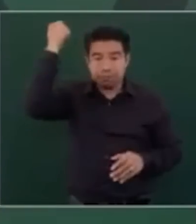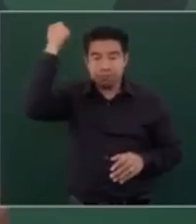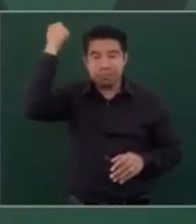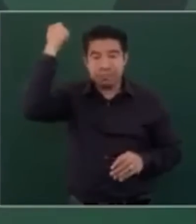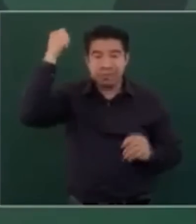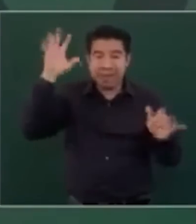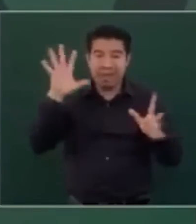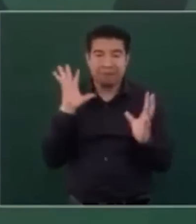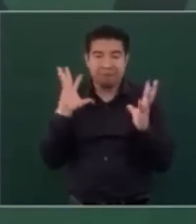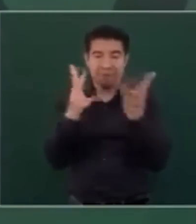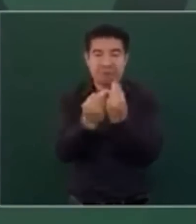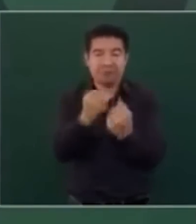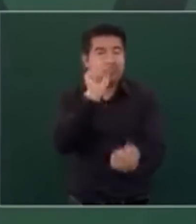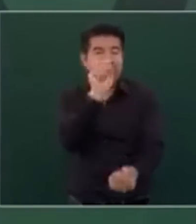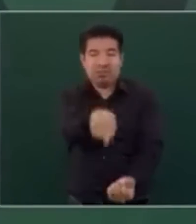ya